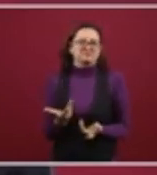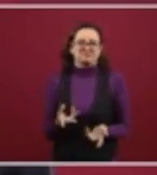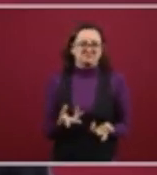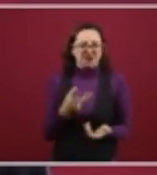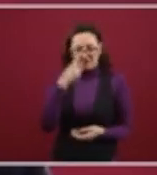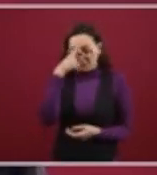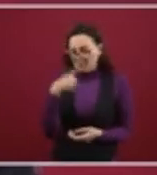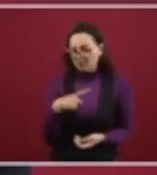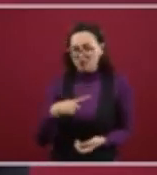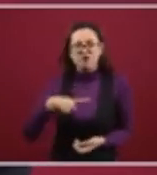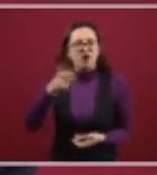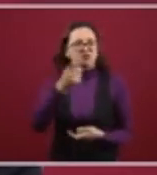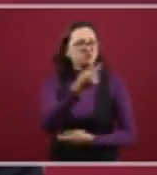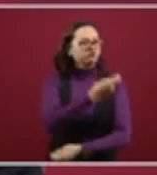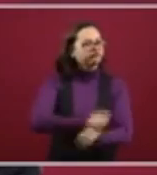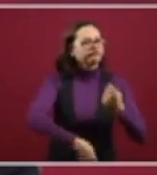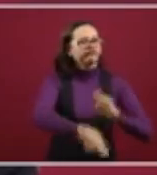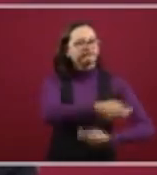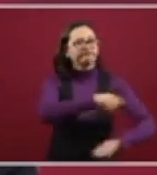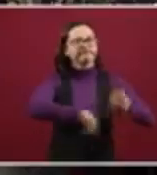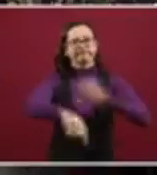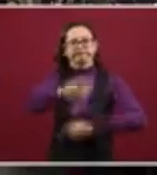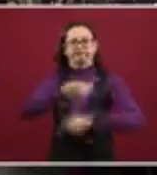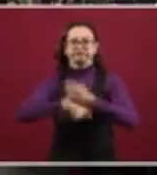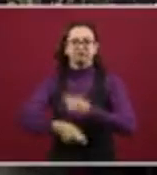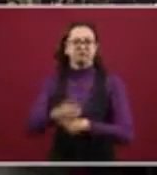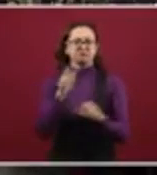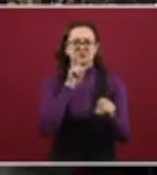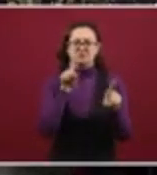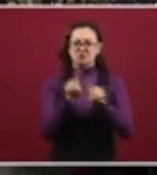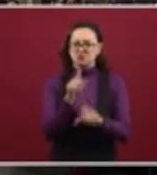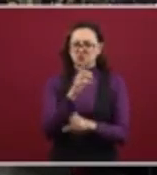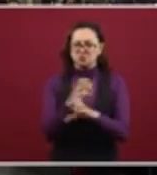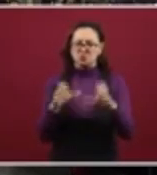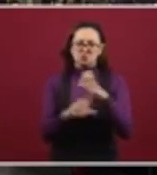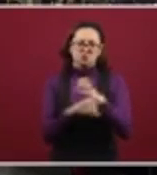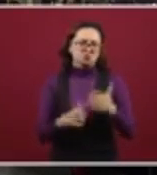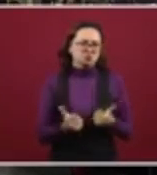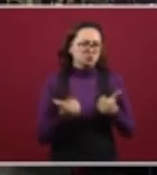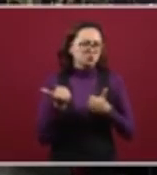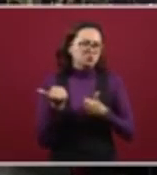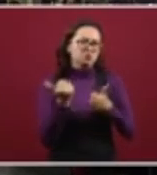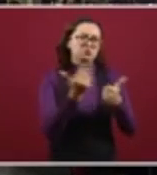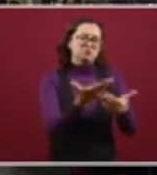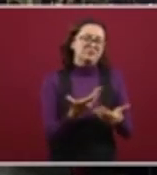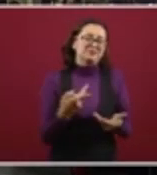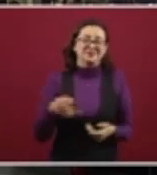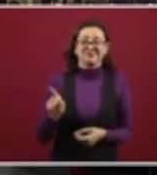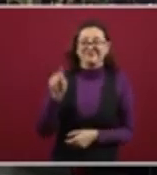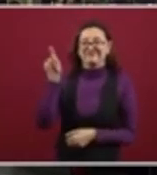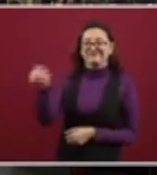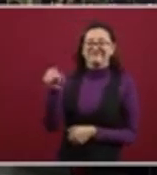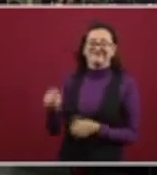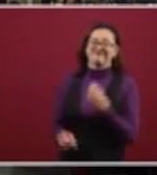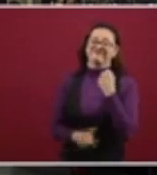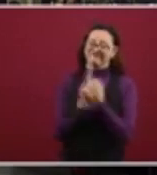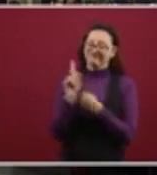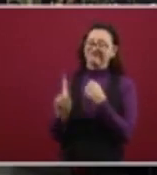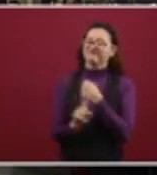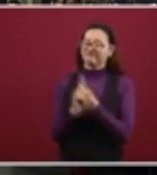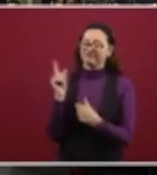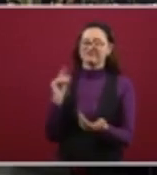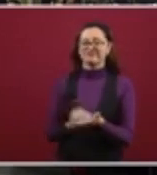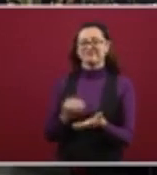fluidez muy eficiente en cuanto al transporte del producto. Esos son parte de los problemas que hemos